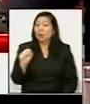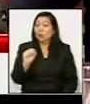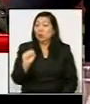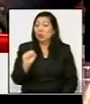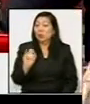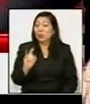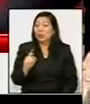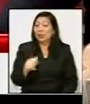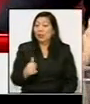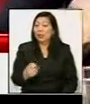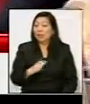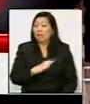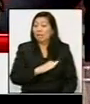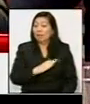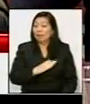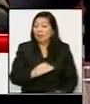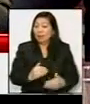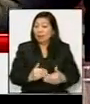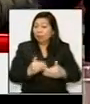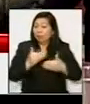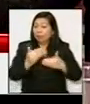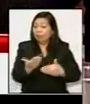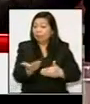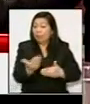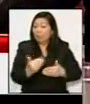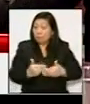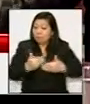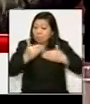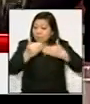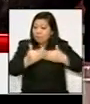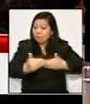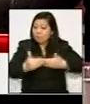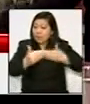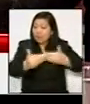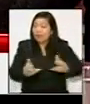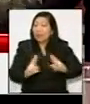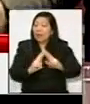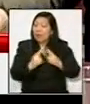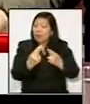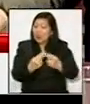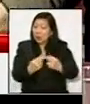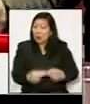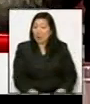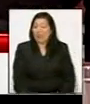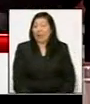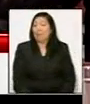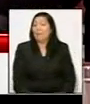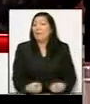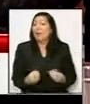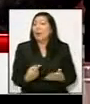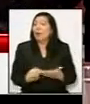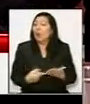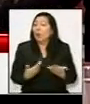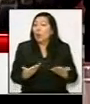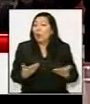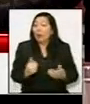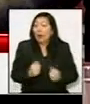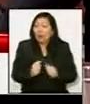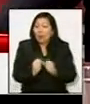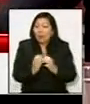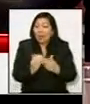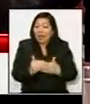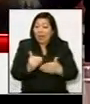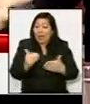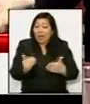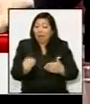no la fiscalía antía me pide y postergar justamente la reunión la sesión porque apreciando los hechos el día anterior en